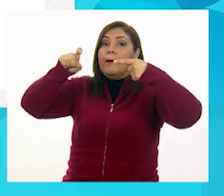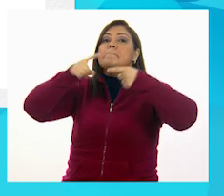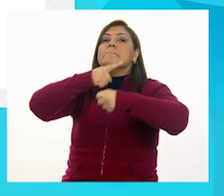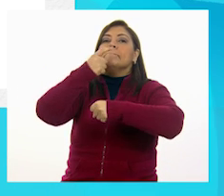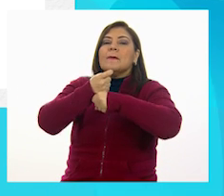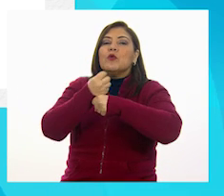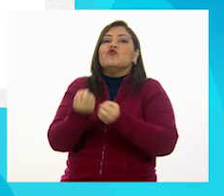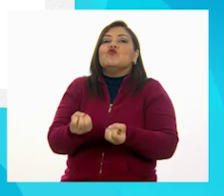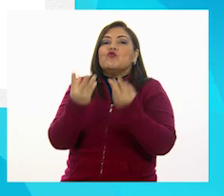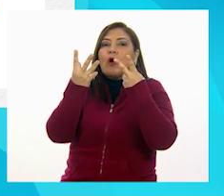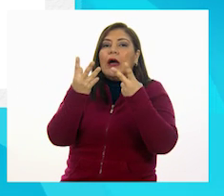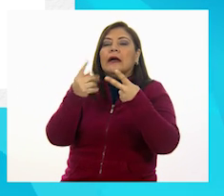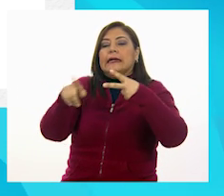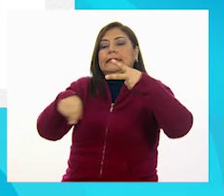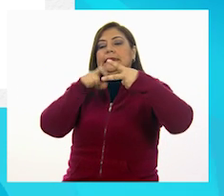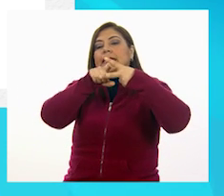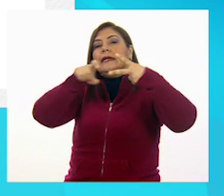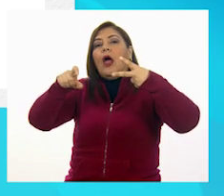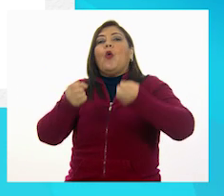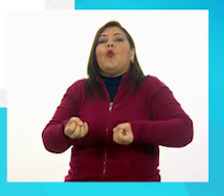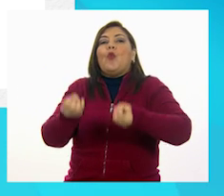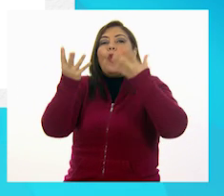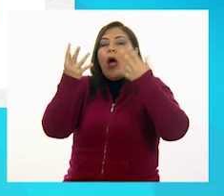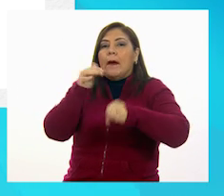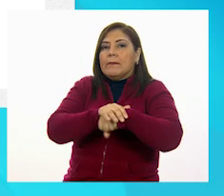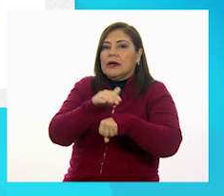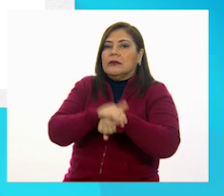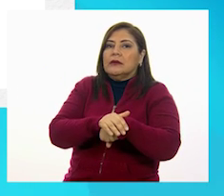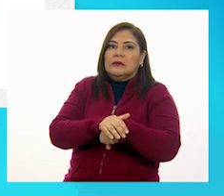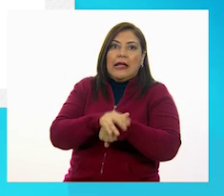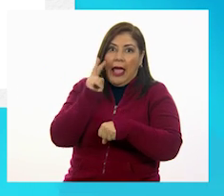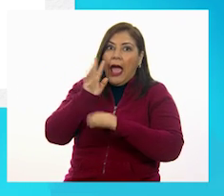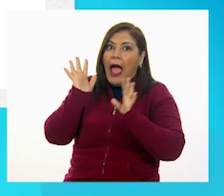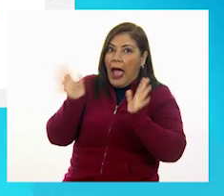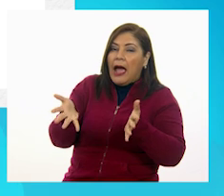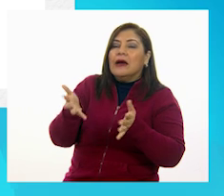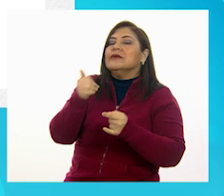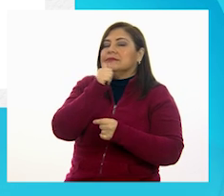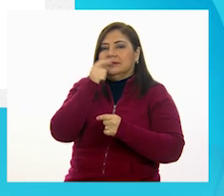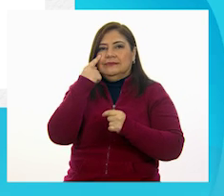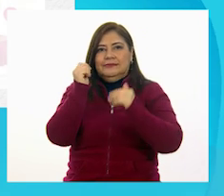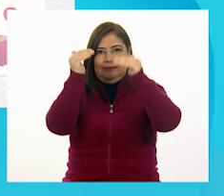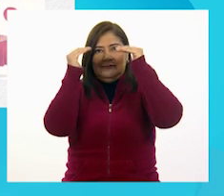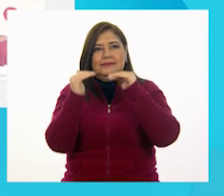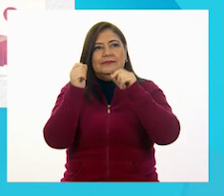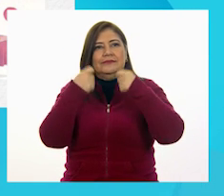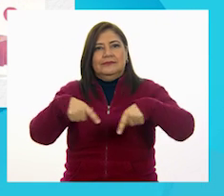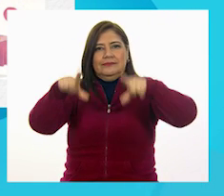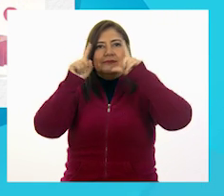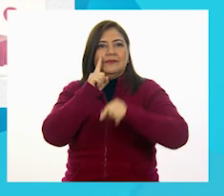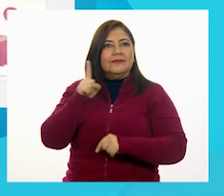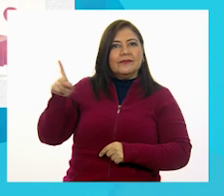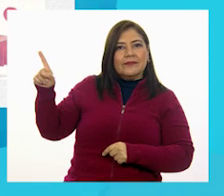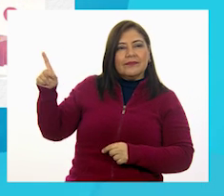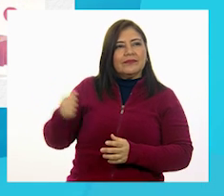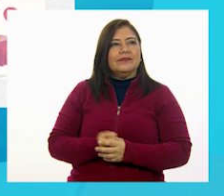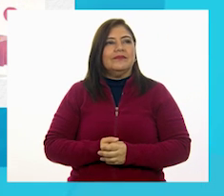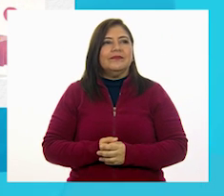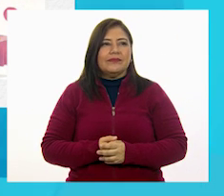cuántos amigos son en la segunda? ¿Ya lo vieron? Si no, no se preocupen. Vamos a la siguiente diapositiva.